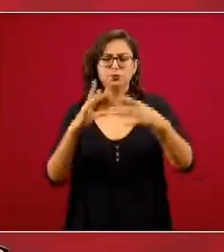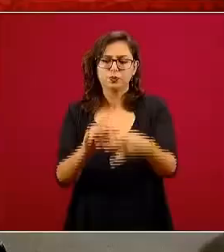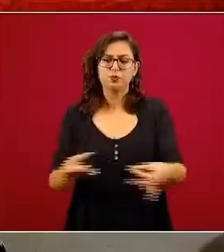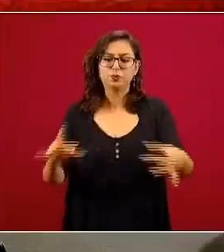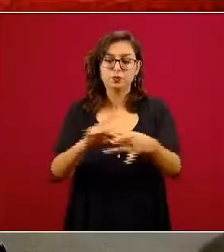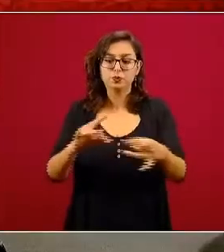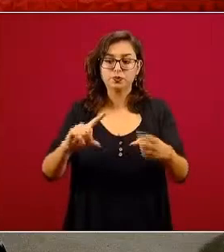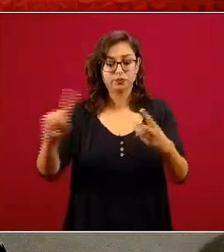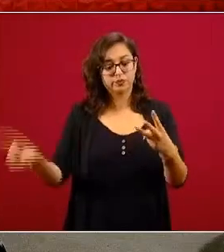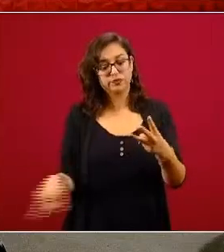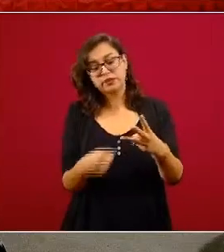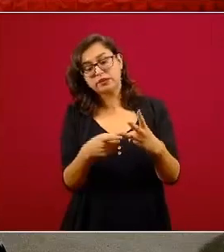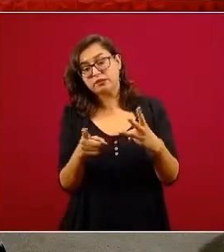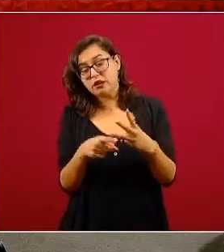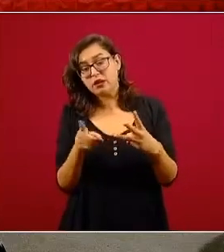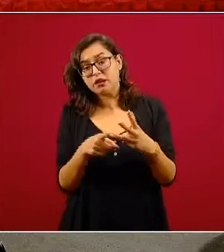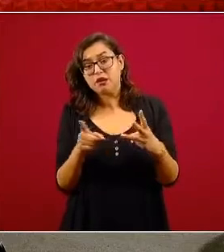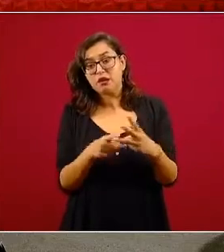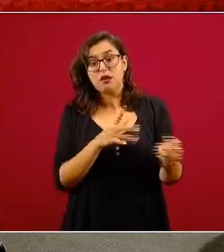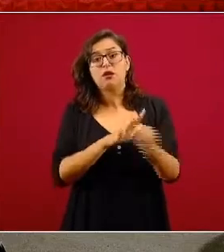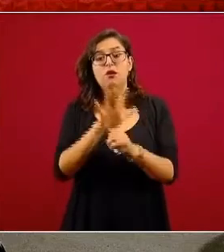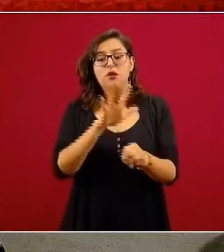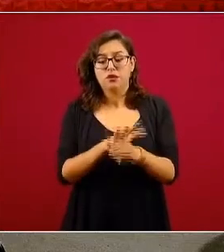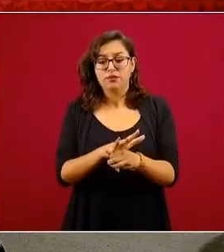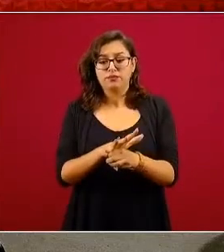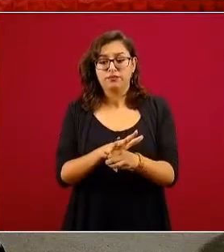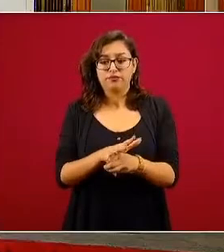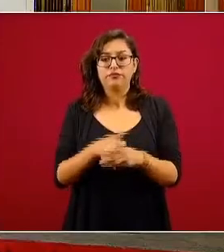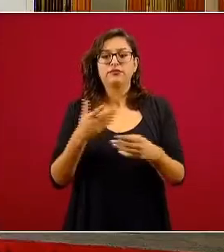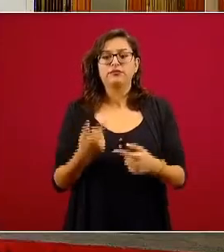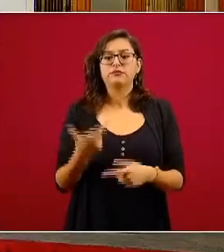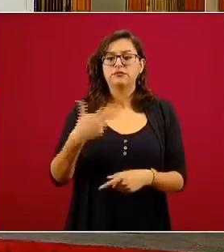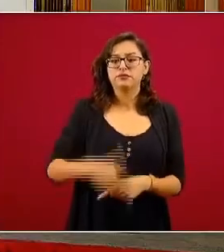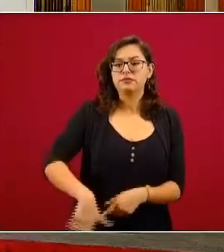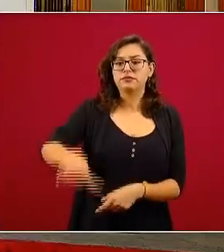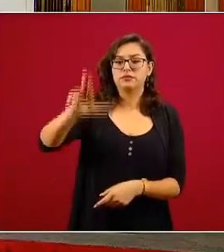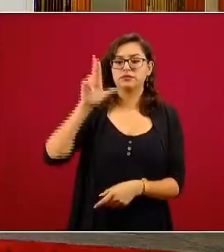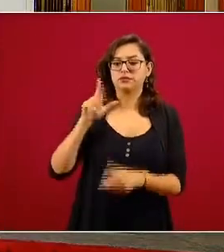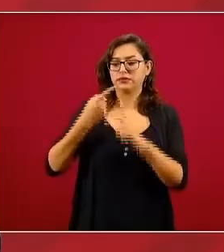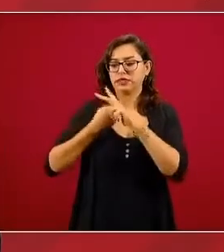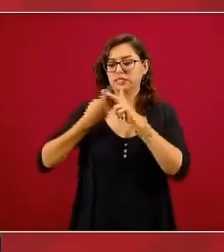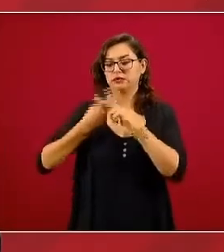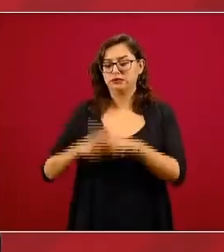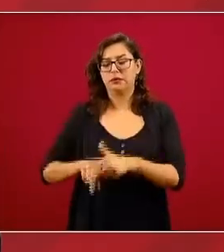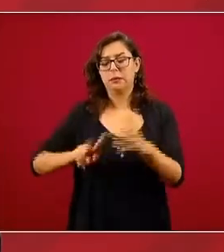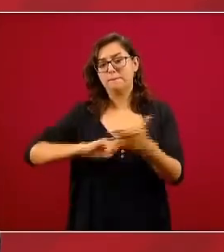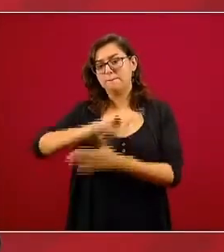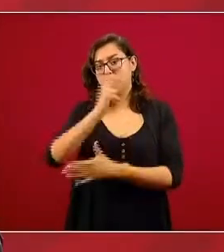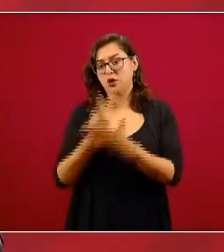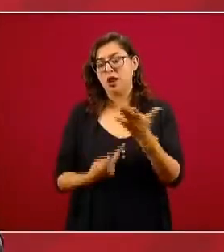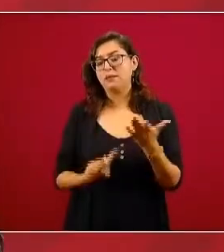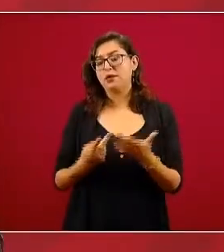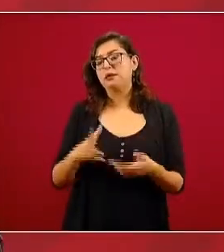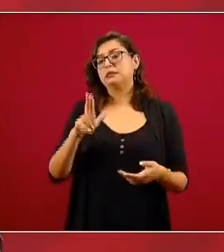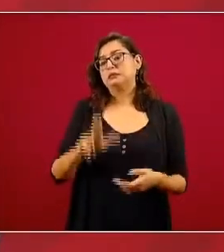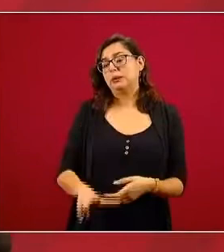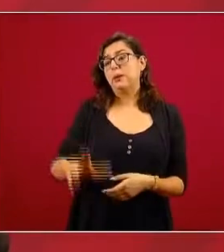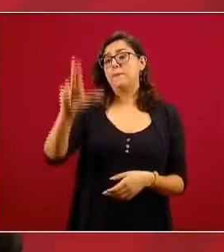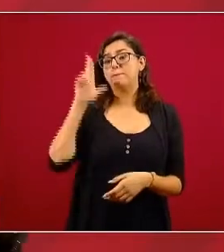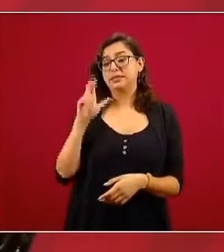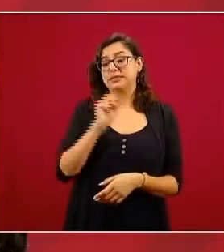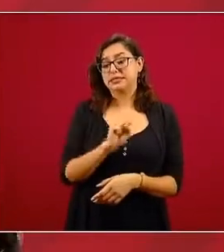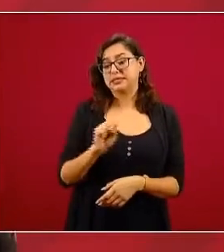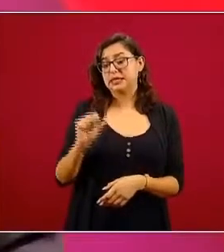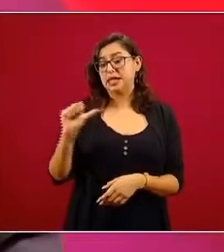un tercer componente que es parte del programa que planteamos desde el martes pasado. Nuestro secretario de Salud, el doctor Alcocer, planteó que vamos a